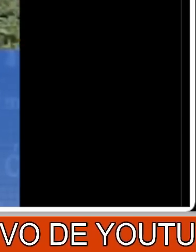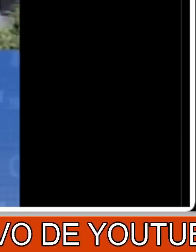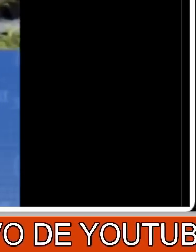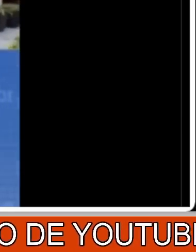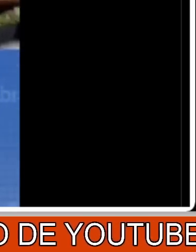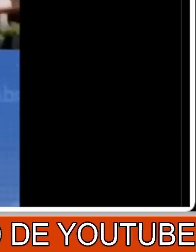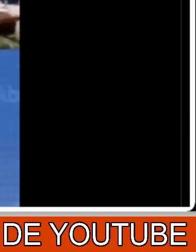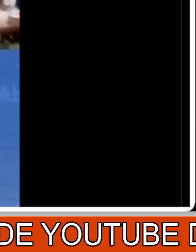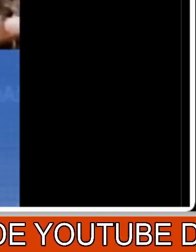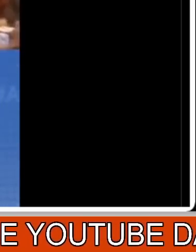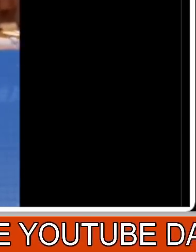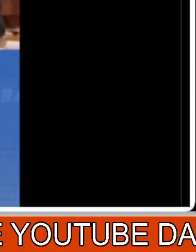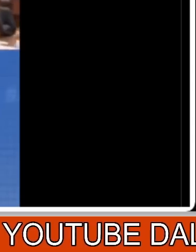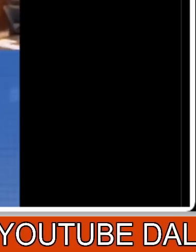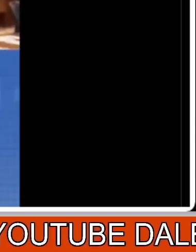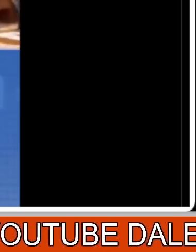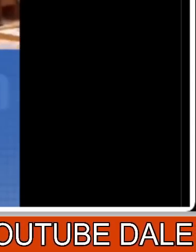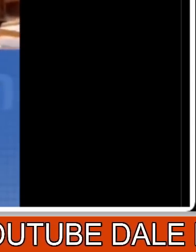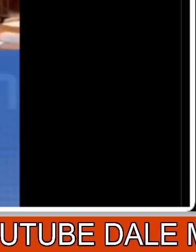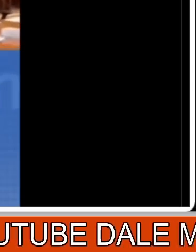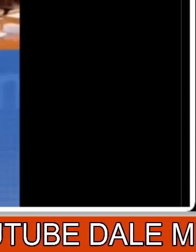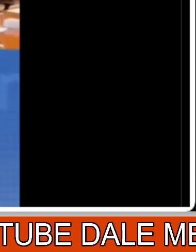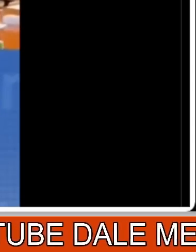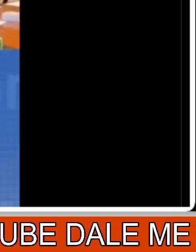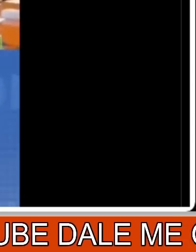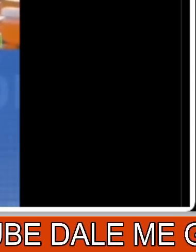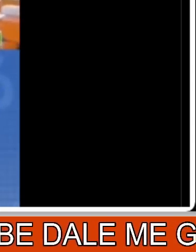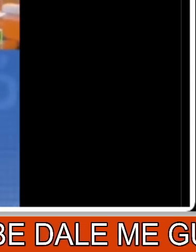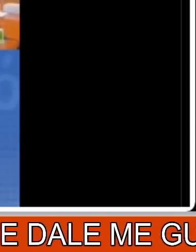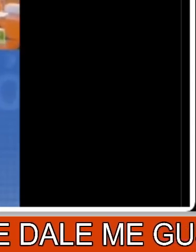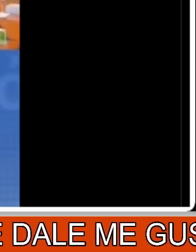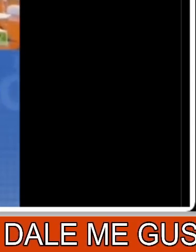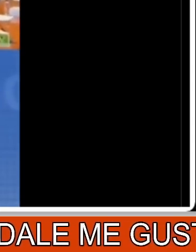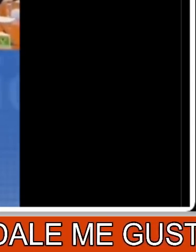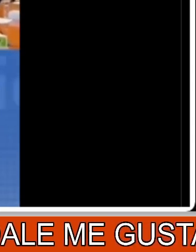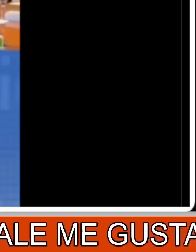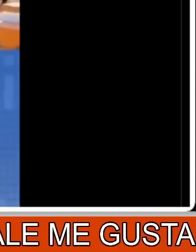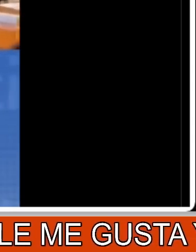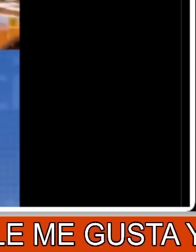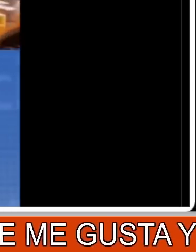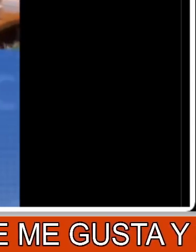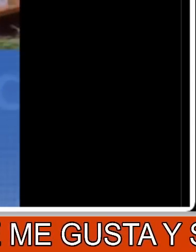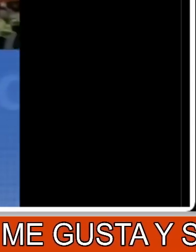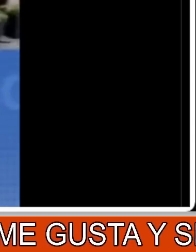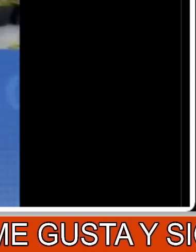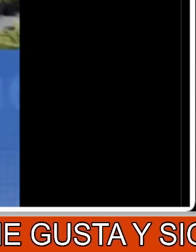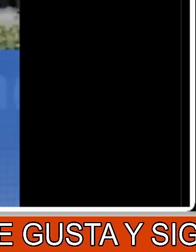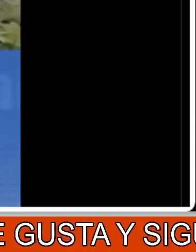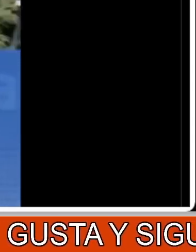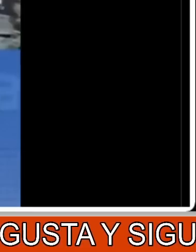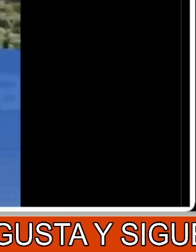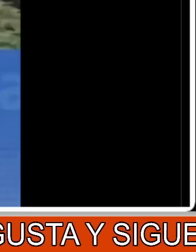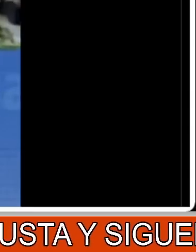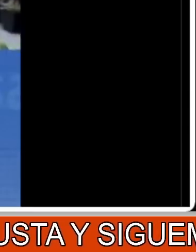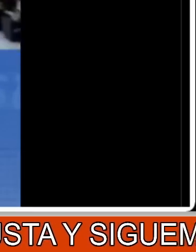Jacobo no es nada seguro. El tribunal dijo que es momentáneo